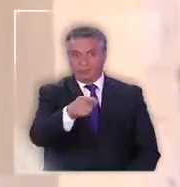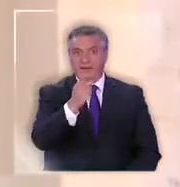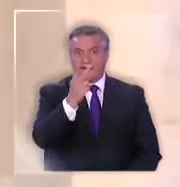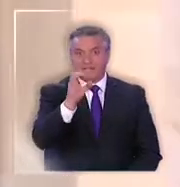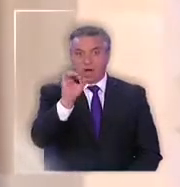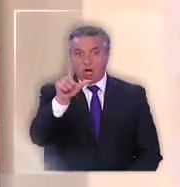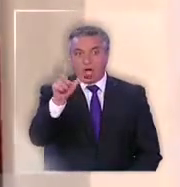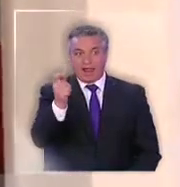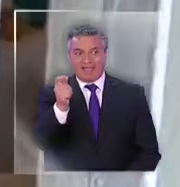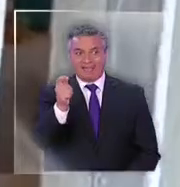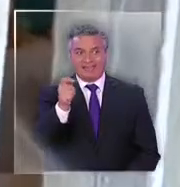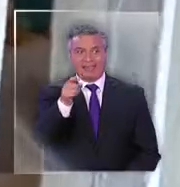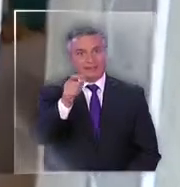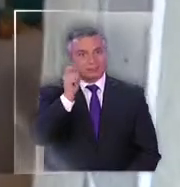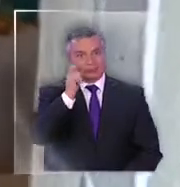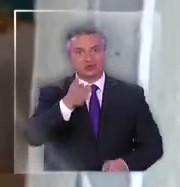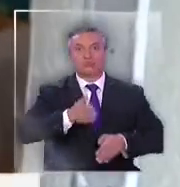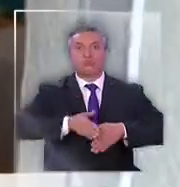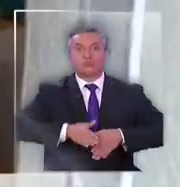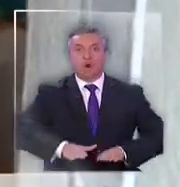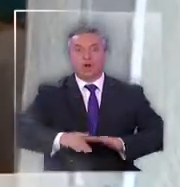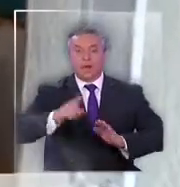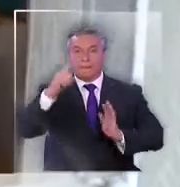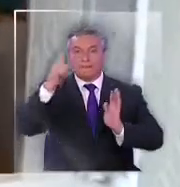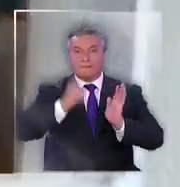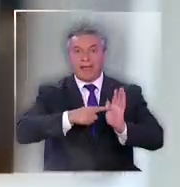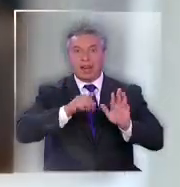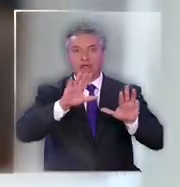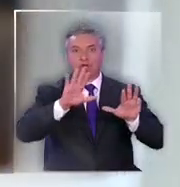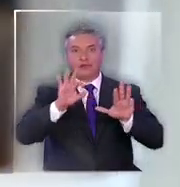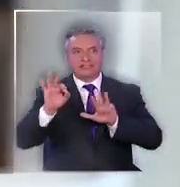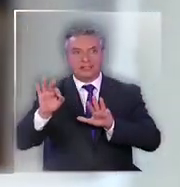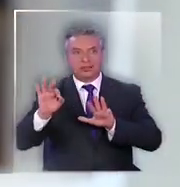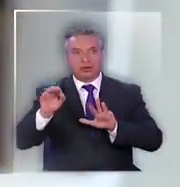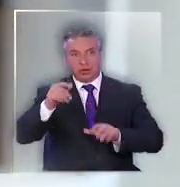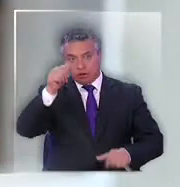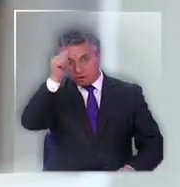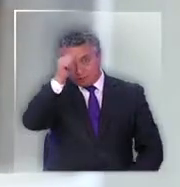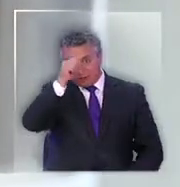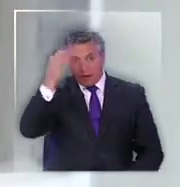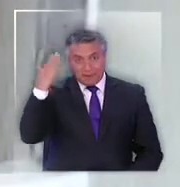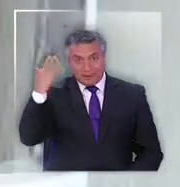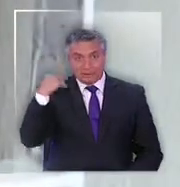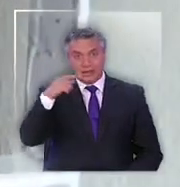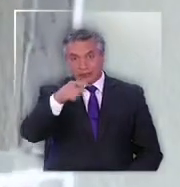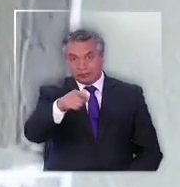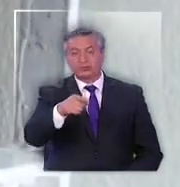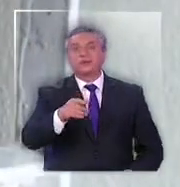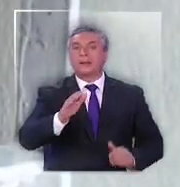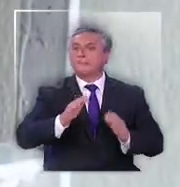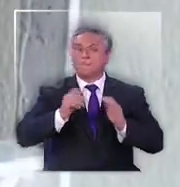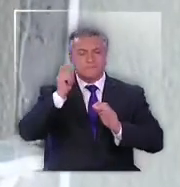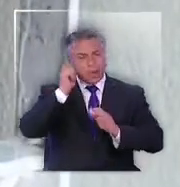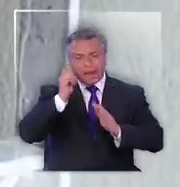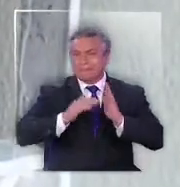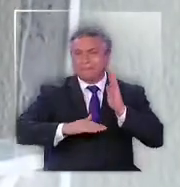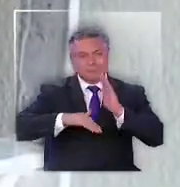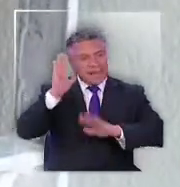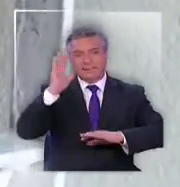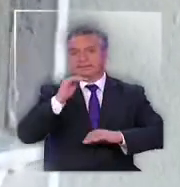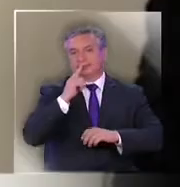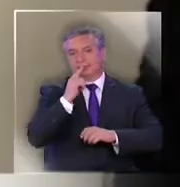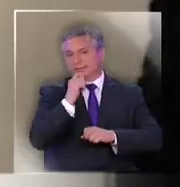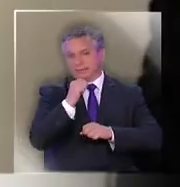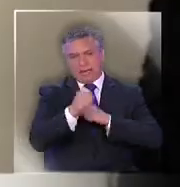Moss Brown. Nació en el año 1900. A partir del domingo pasado ostenta el récord de la mujer más longeva del mundo.